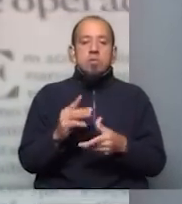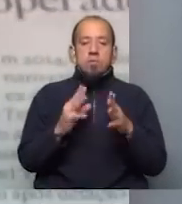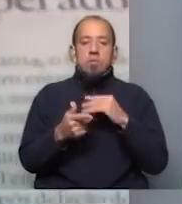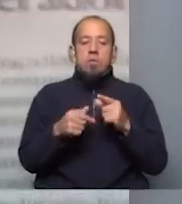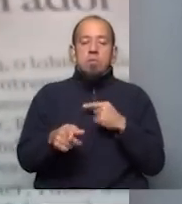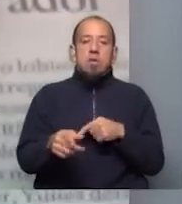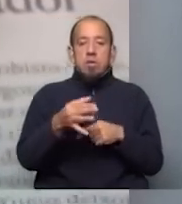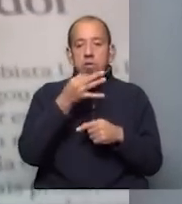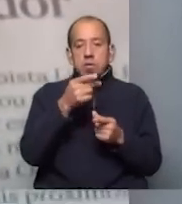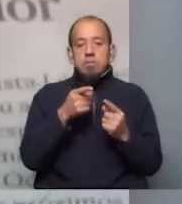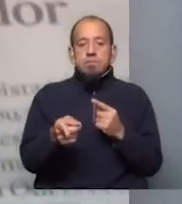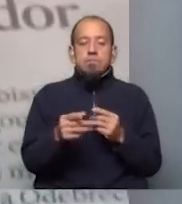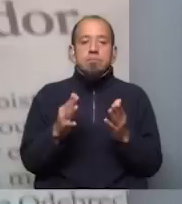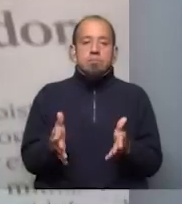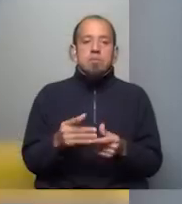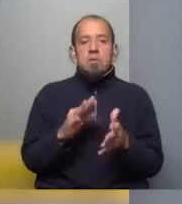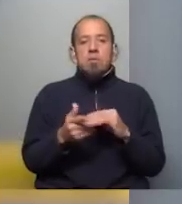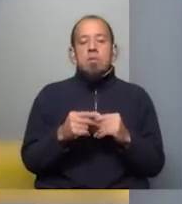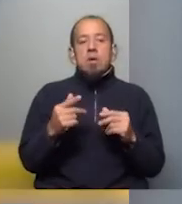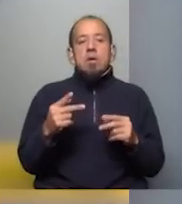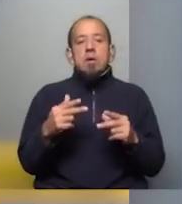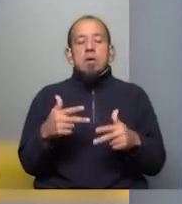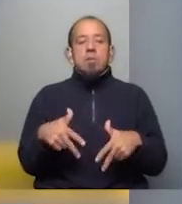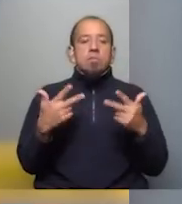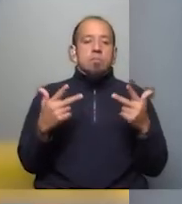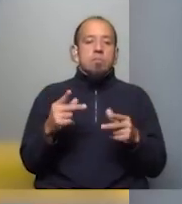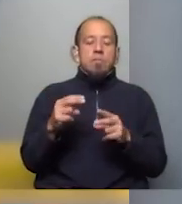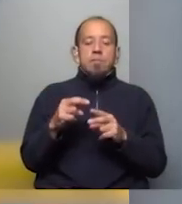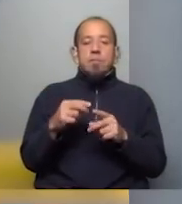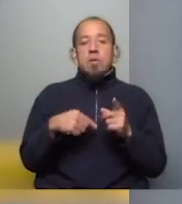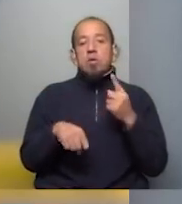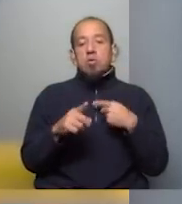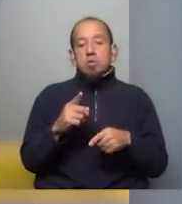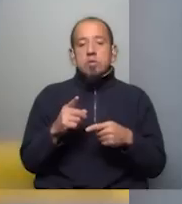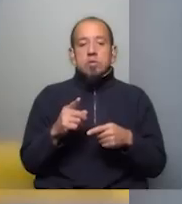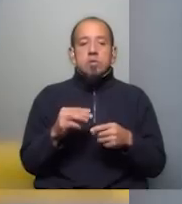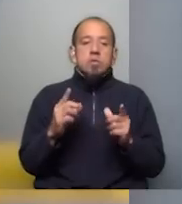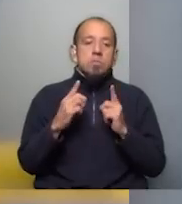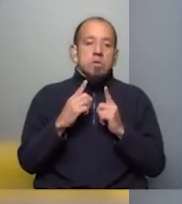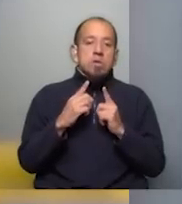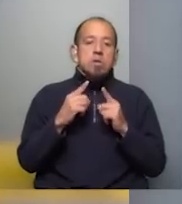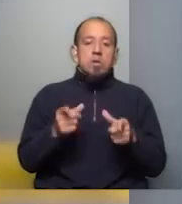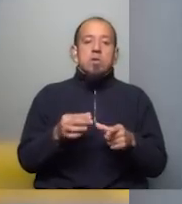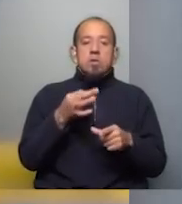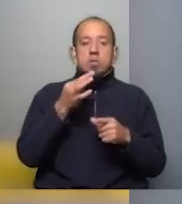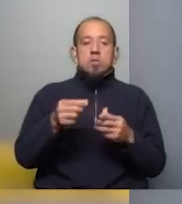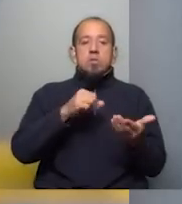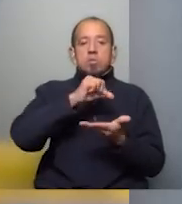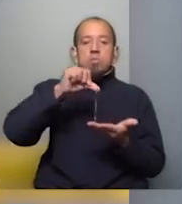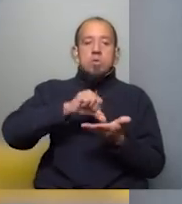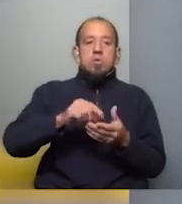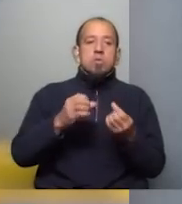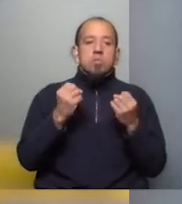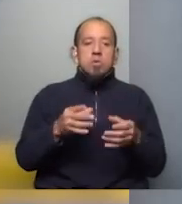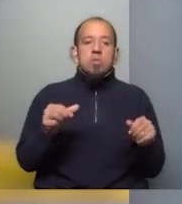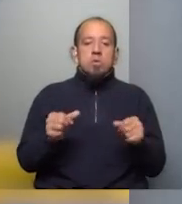para que su declaración sea de forma virtual la fiscal geovana Mori Gómez Espera que la declaración sea en su país de lo